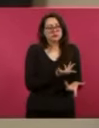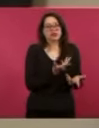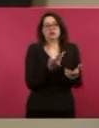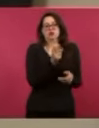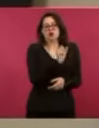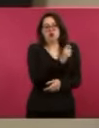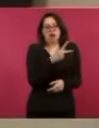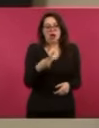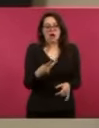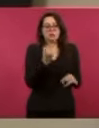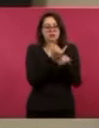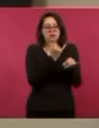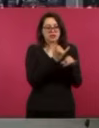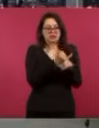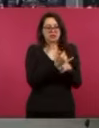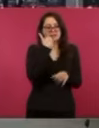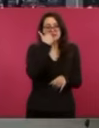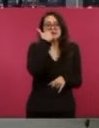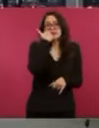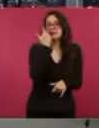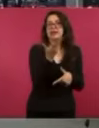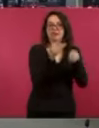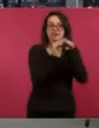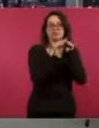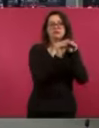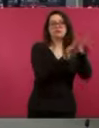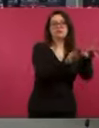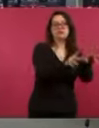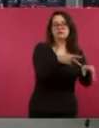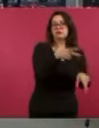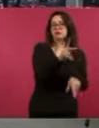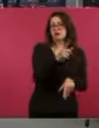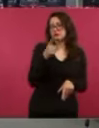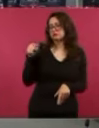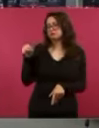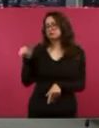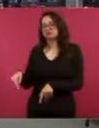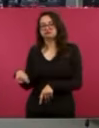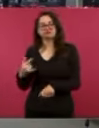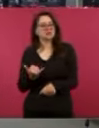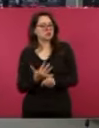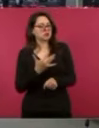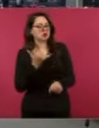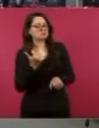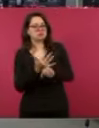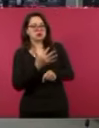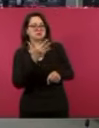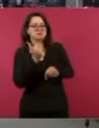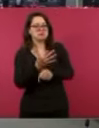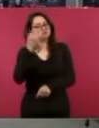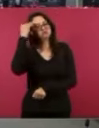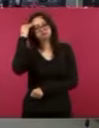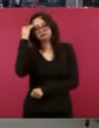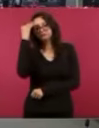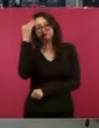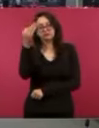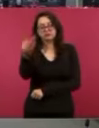ruido, no la conduciría más que a sanciones judiciales que toman mucho tiempo en